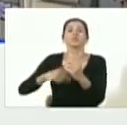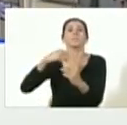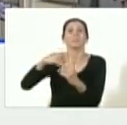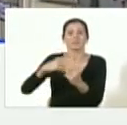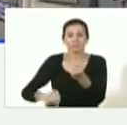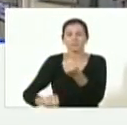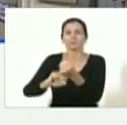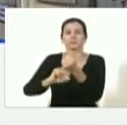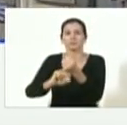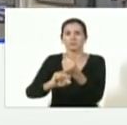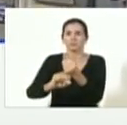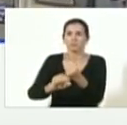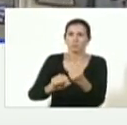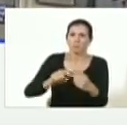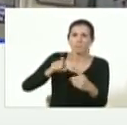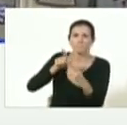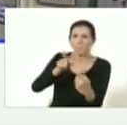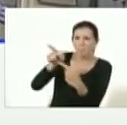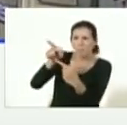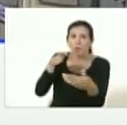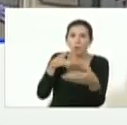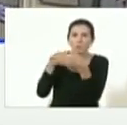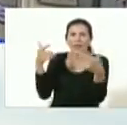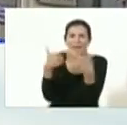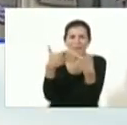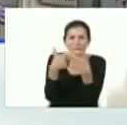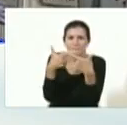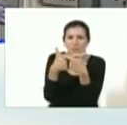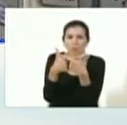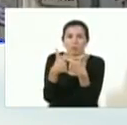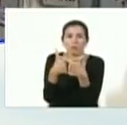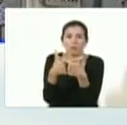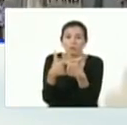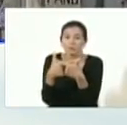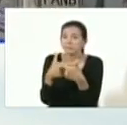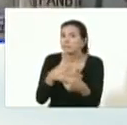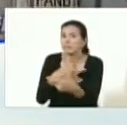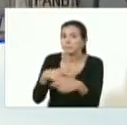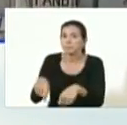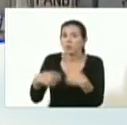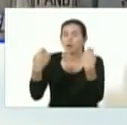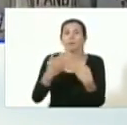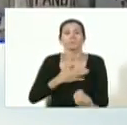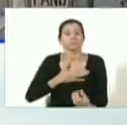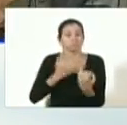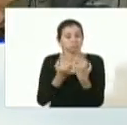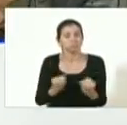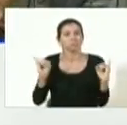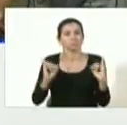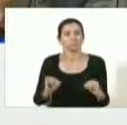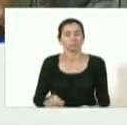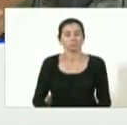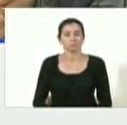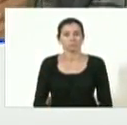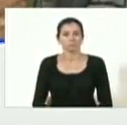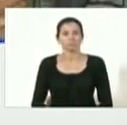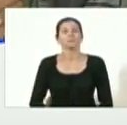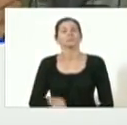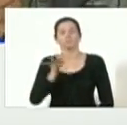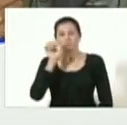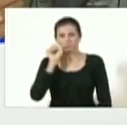el fuego contra el enemigo imperialista que amenaza nuestra soberanía. Entendido, mi comandante.